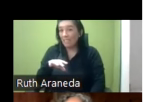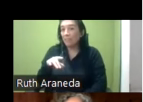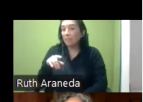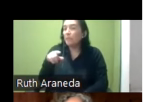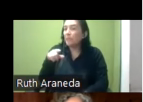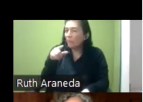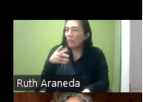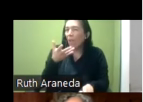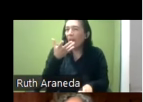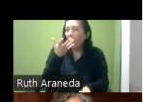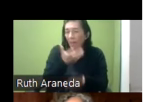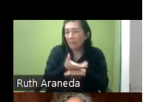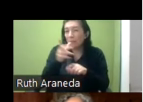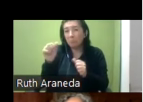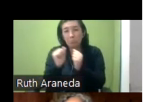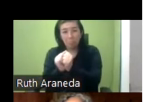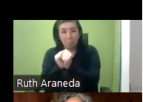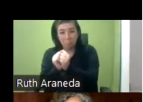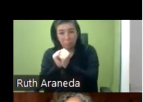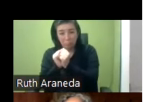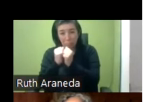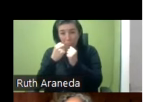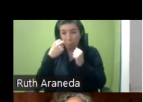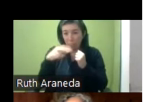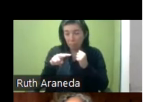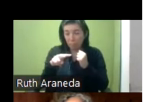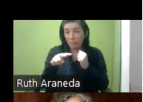hay colegas que van